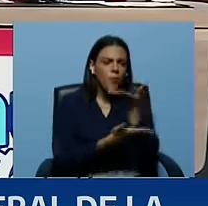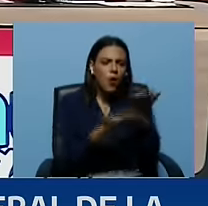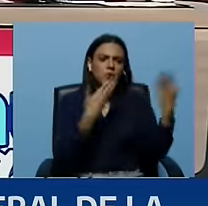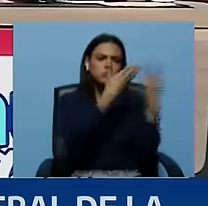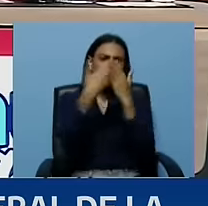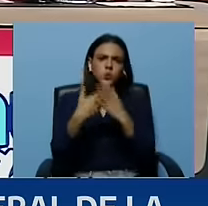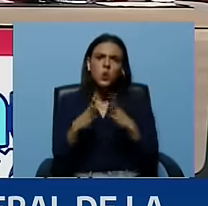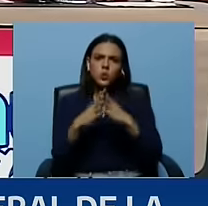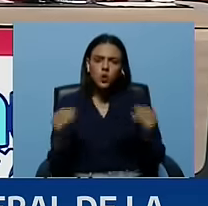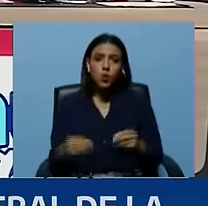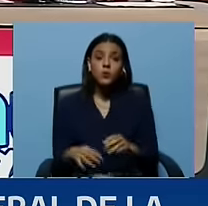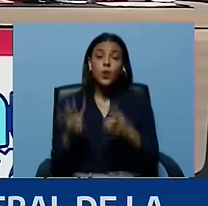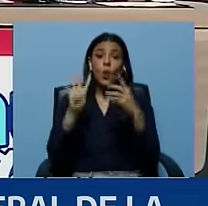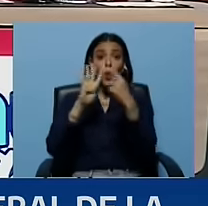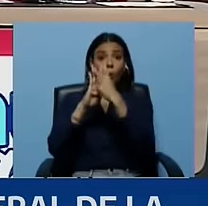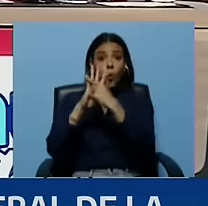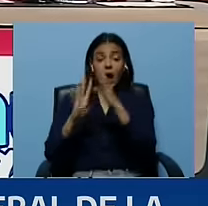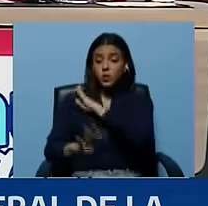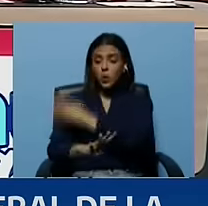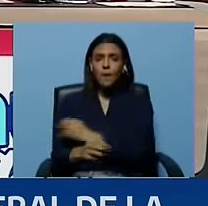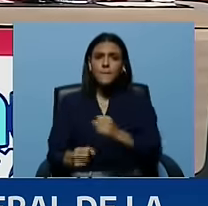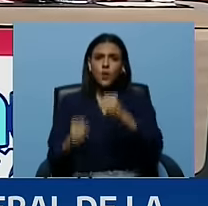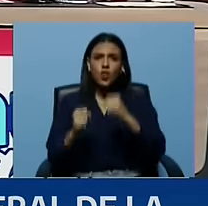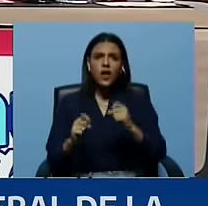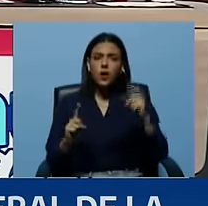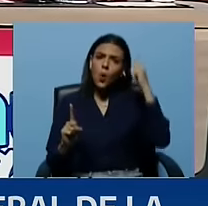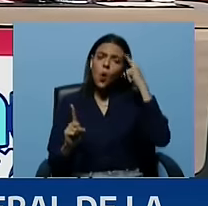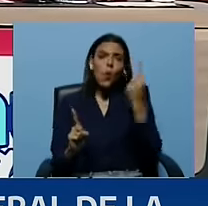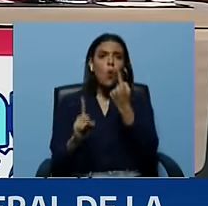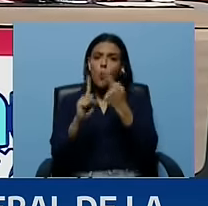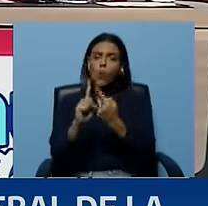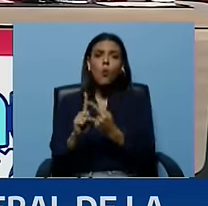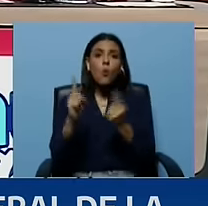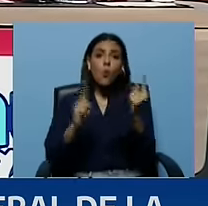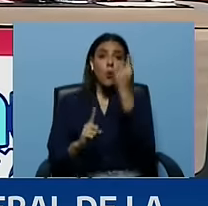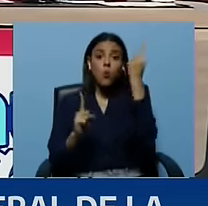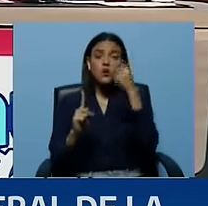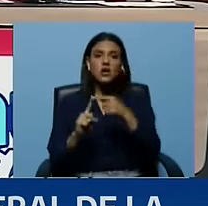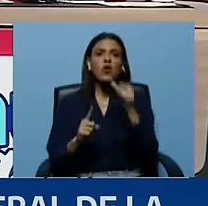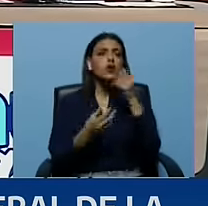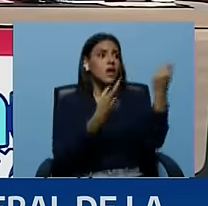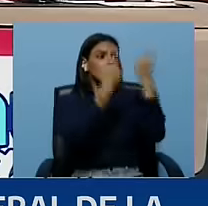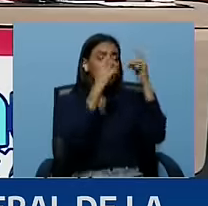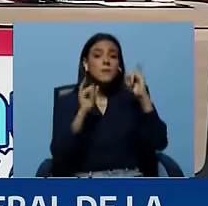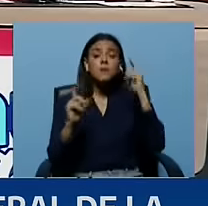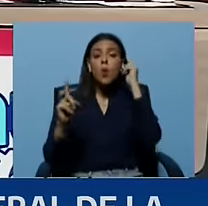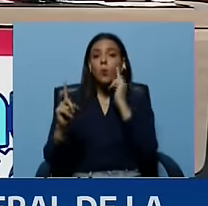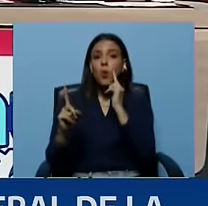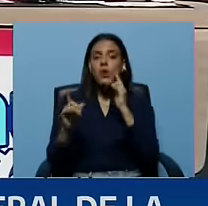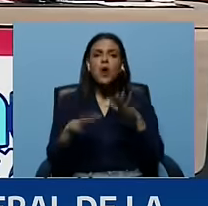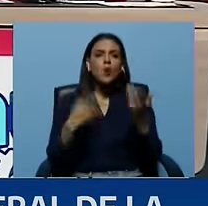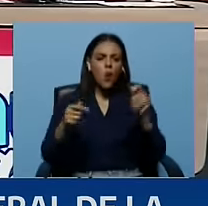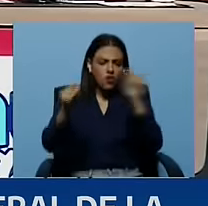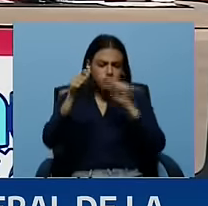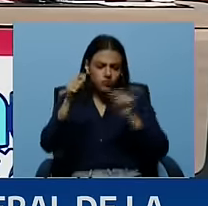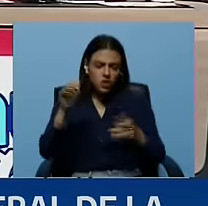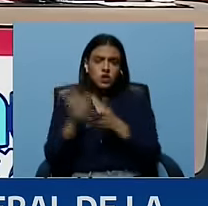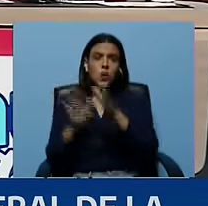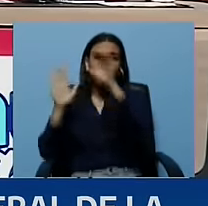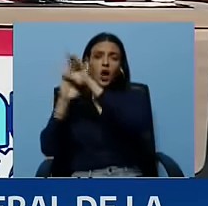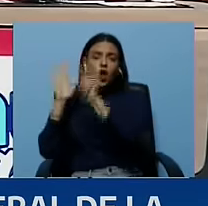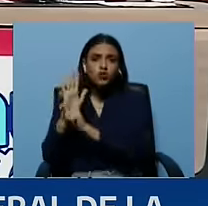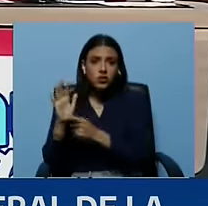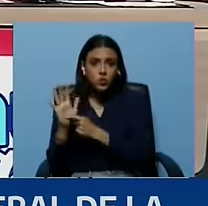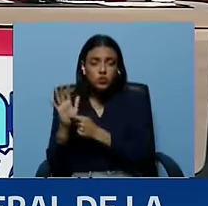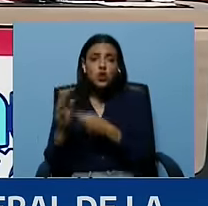un cuarto poder único, traído de las ideas de Bolívar cuando redactó la Constitución para fundar a